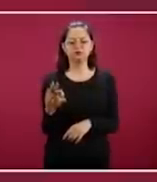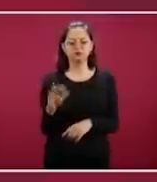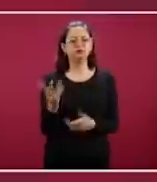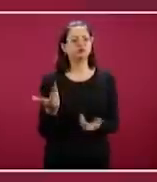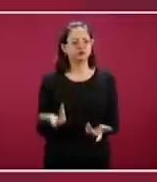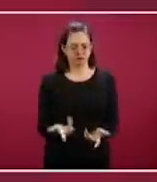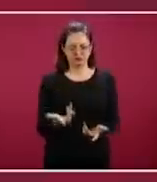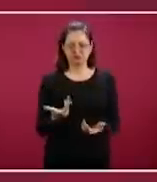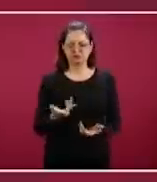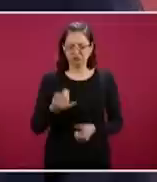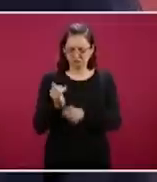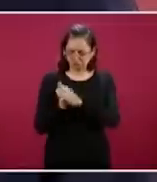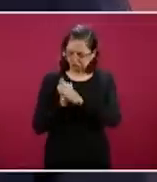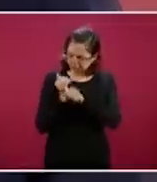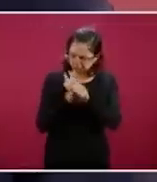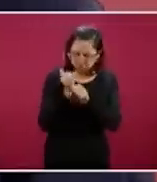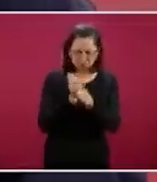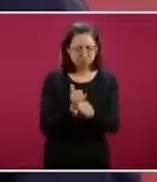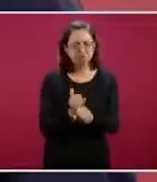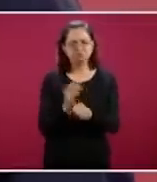hacer justicia